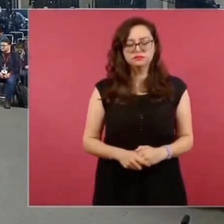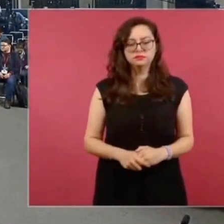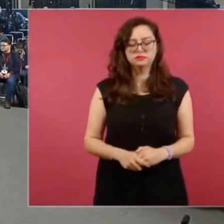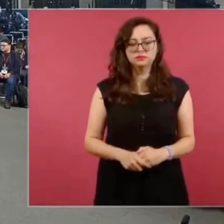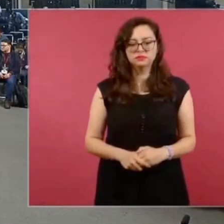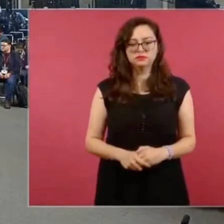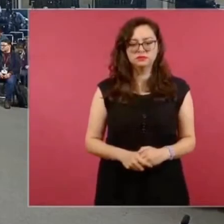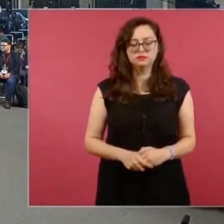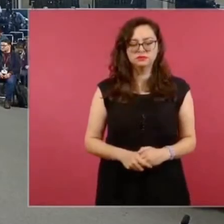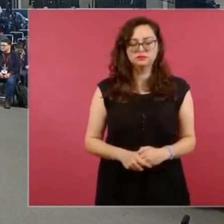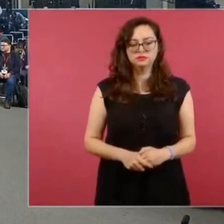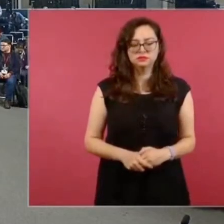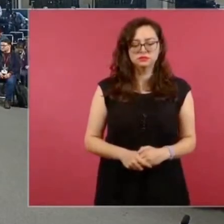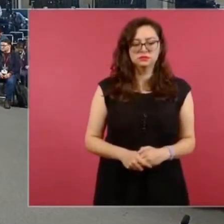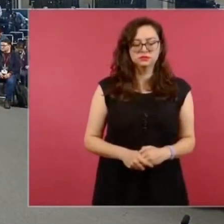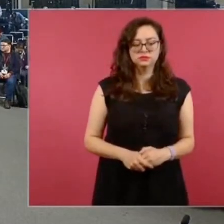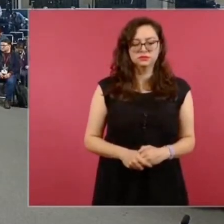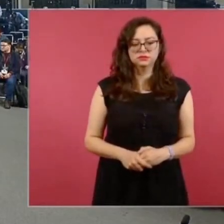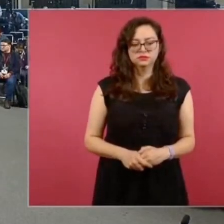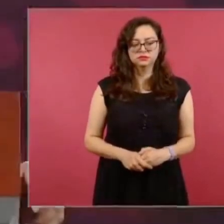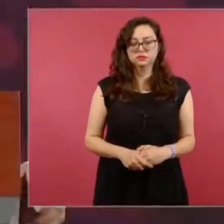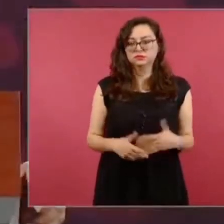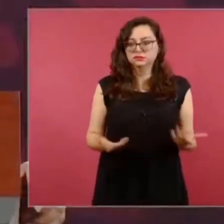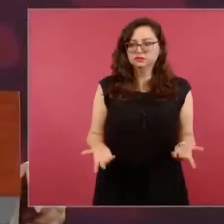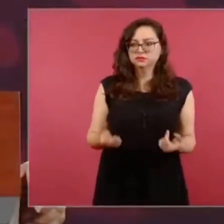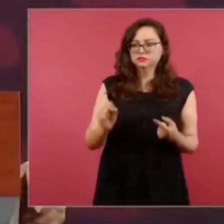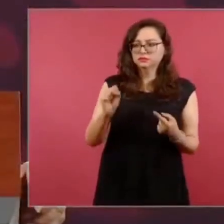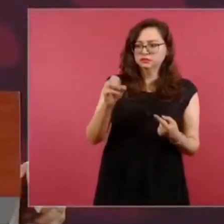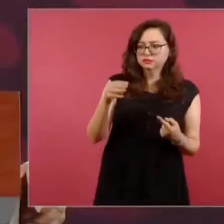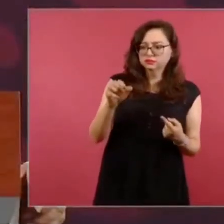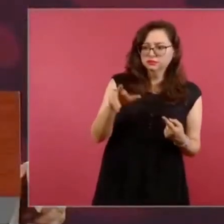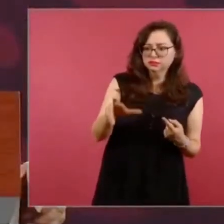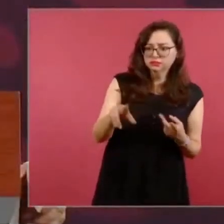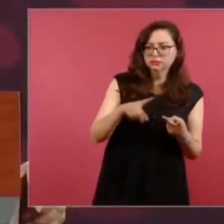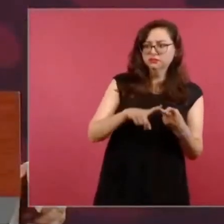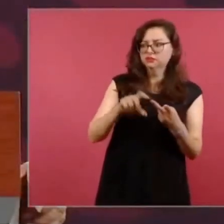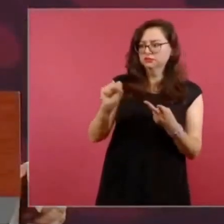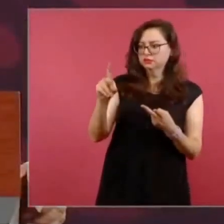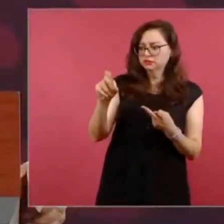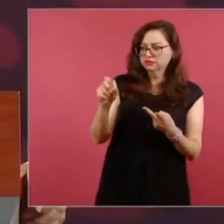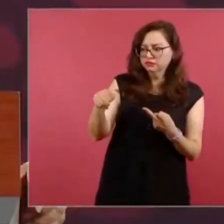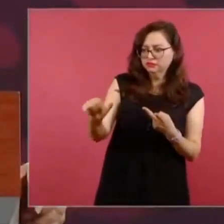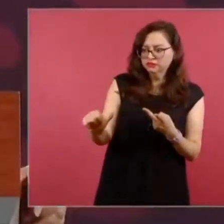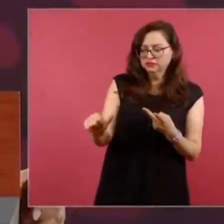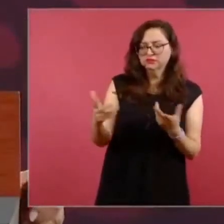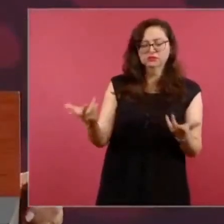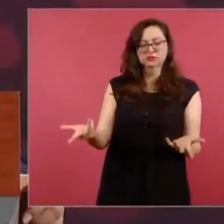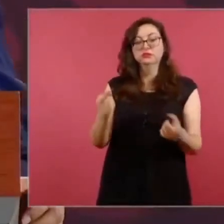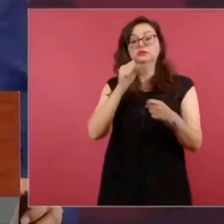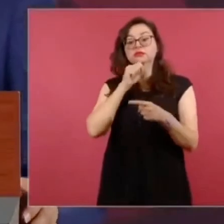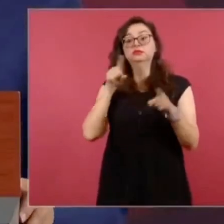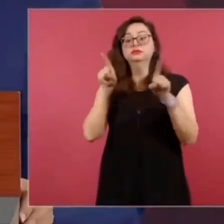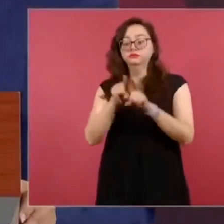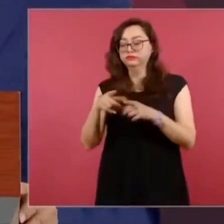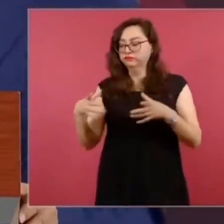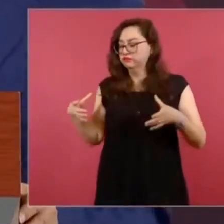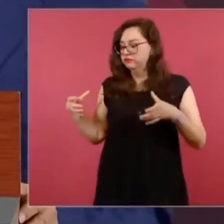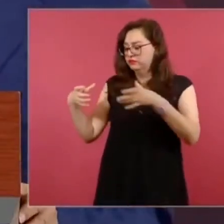Y no solo marinos y militares, tenemos sociólogos, tenemos